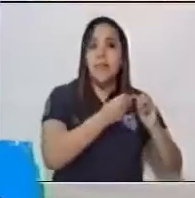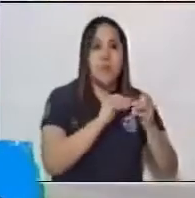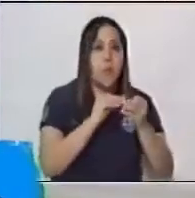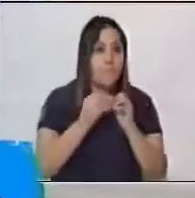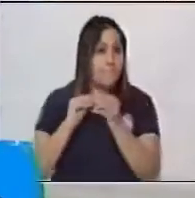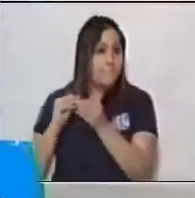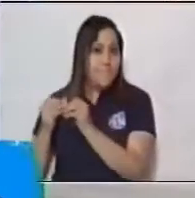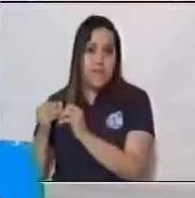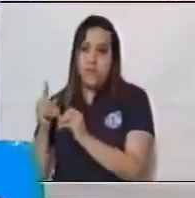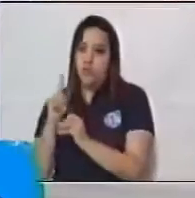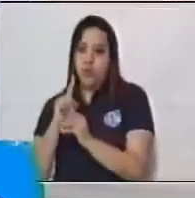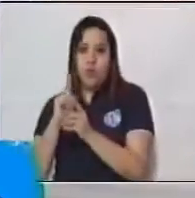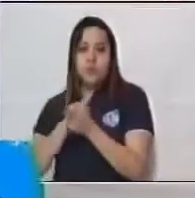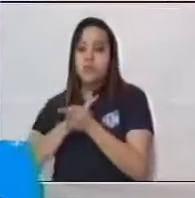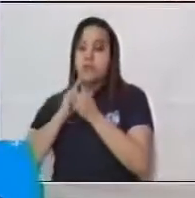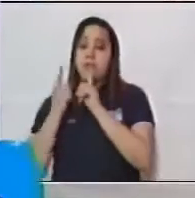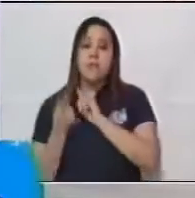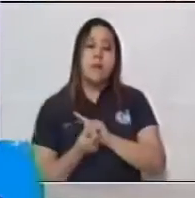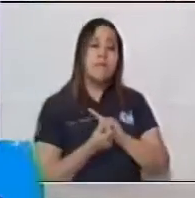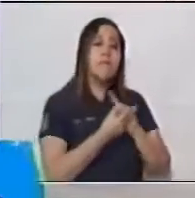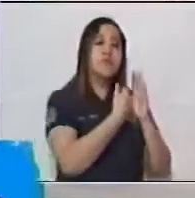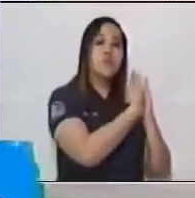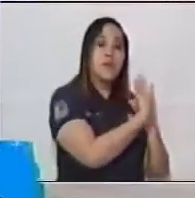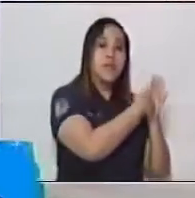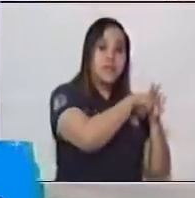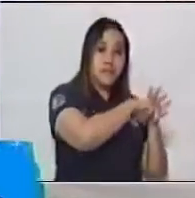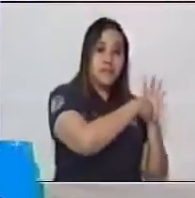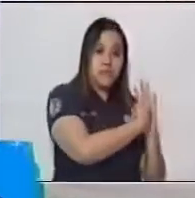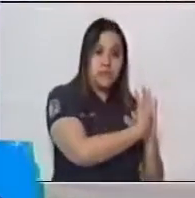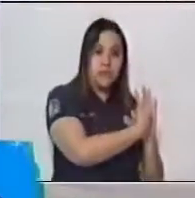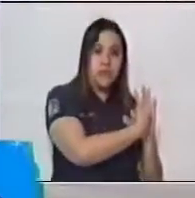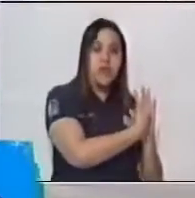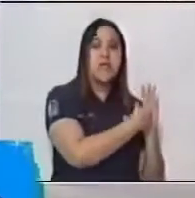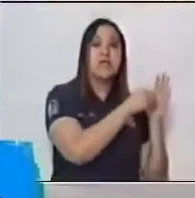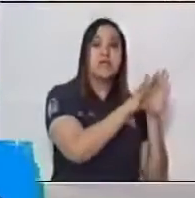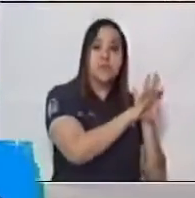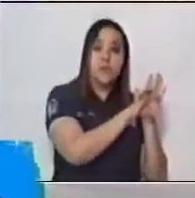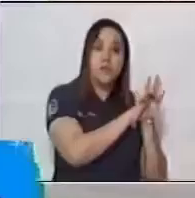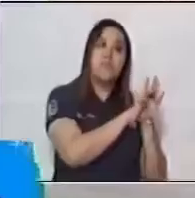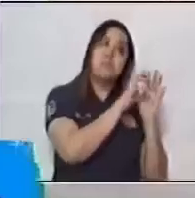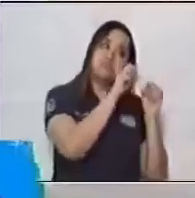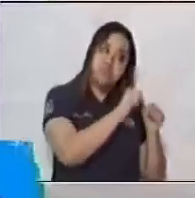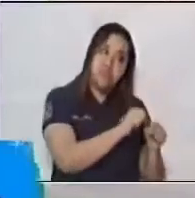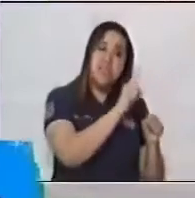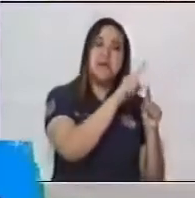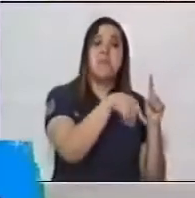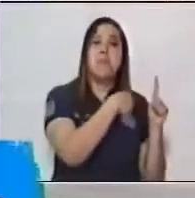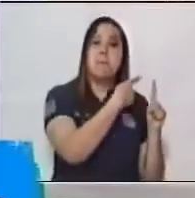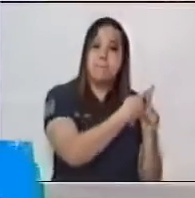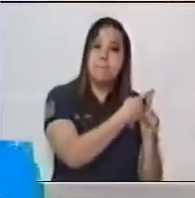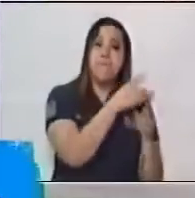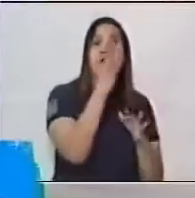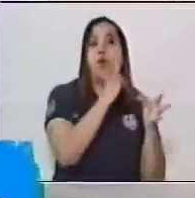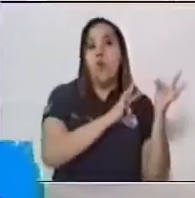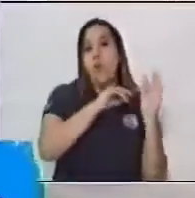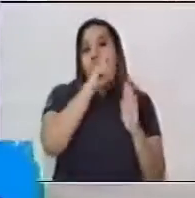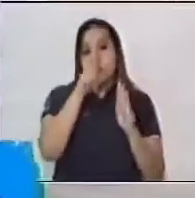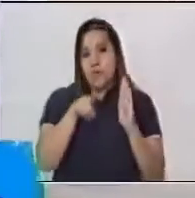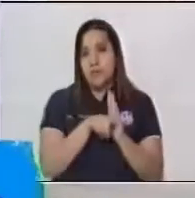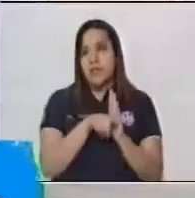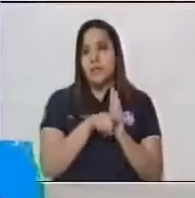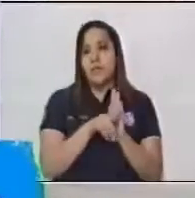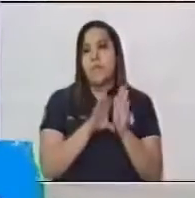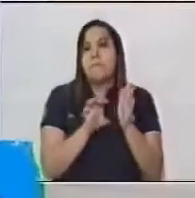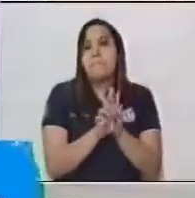serie sea alternada, entonces vamos a poder iniciar, ya sea con el signo positivo o con el signo negativo. Vamos a